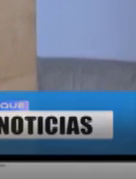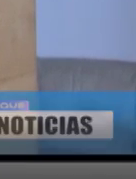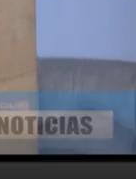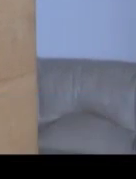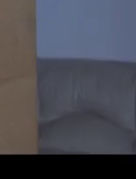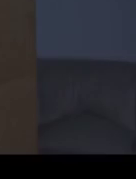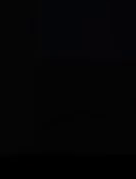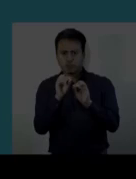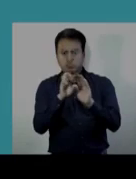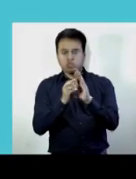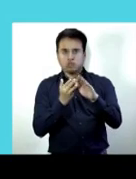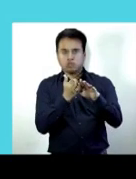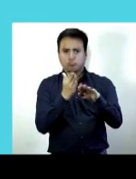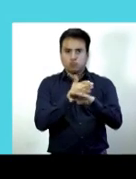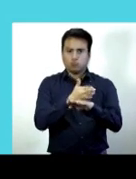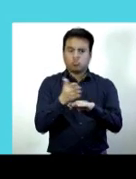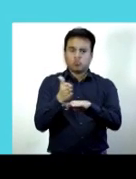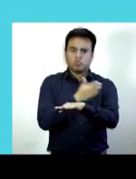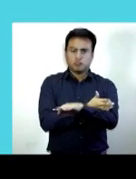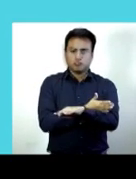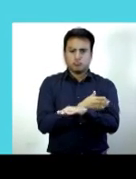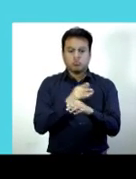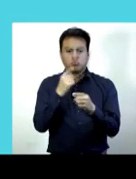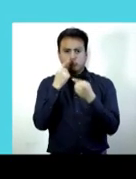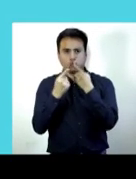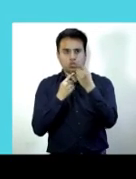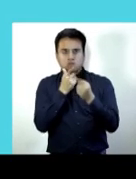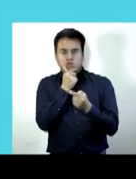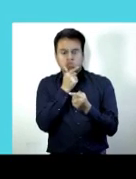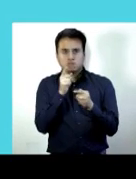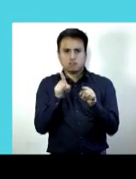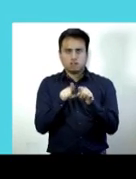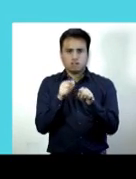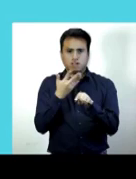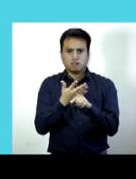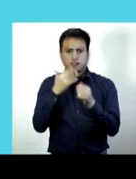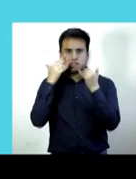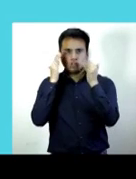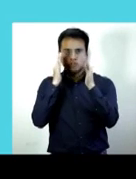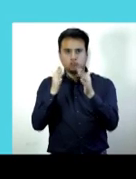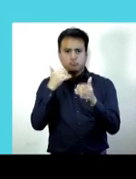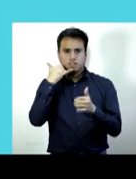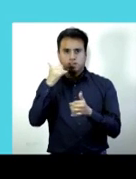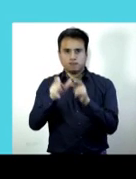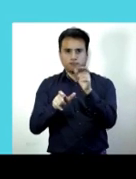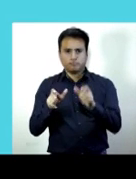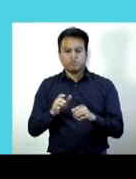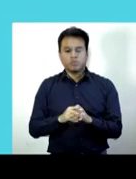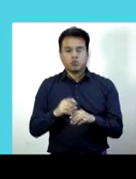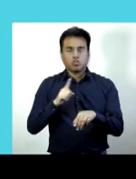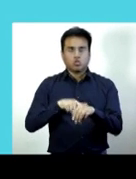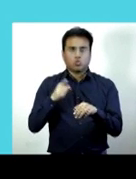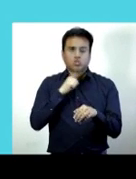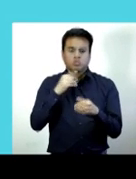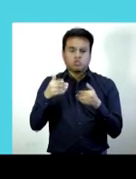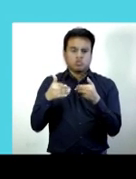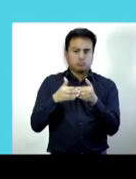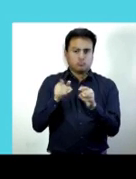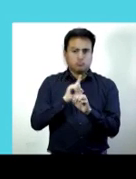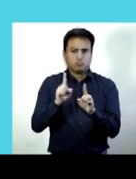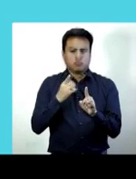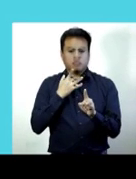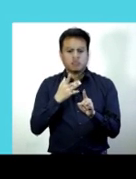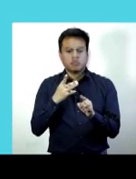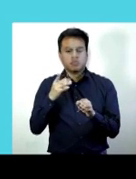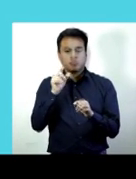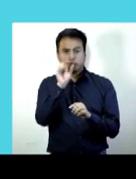ser parte de eso. Las personas que quieran más informaciones pueden requerirlas en el Consejo de la Cultura y las Artes, ubicado